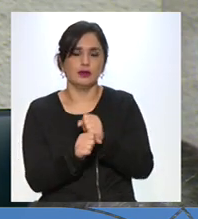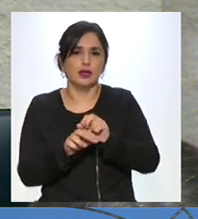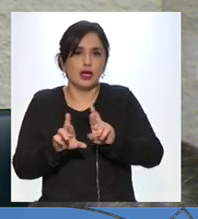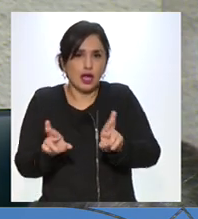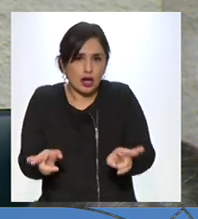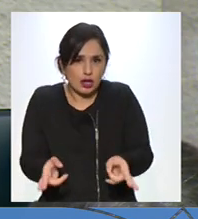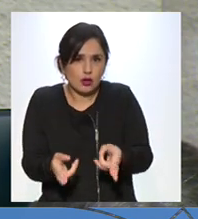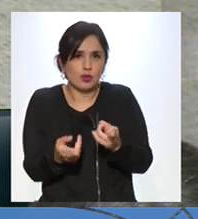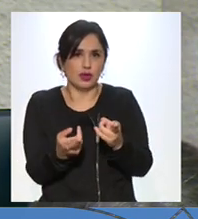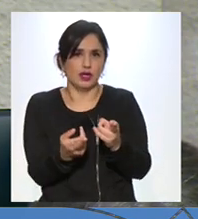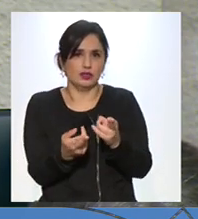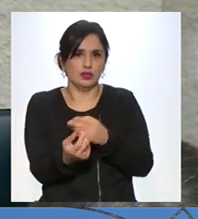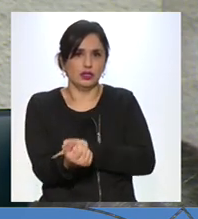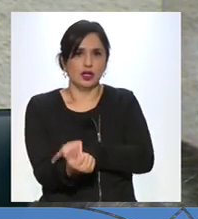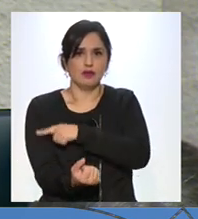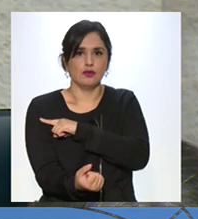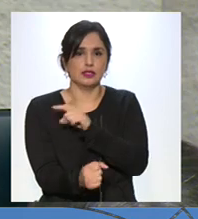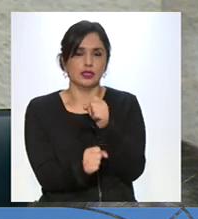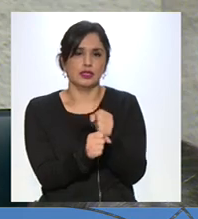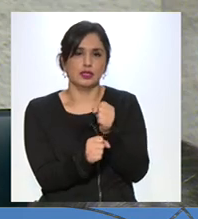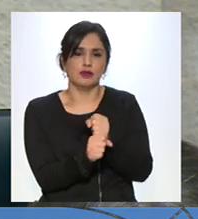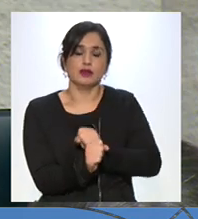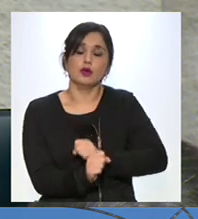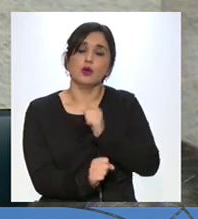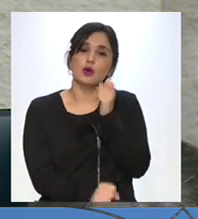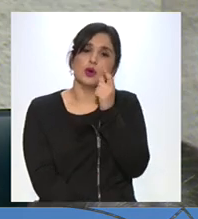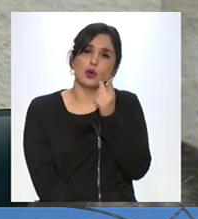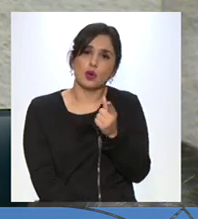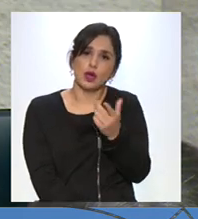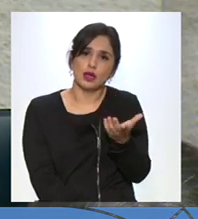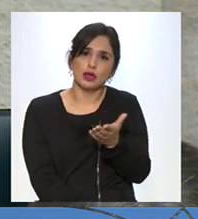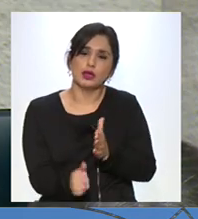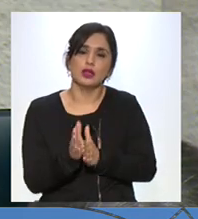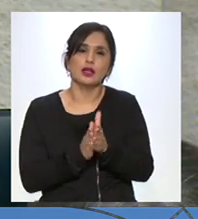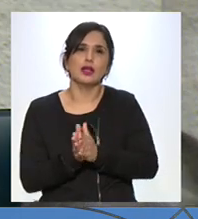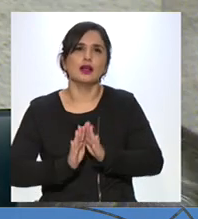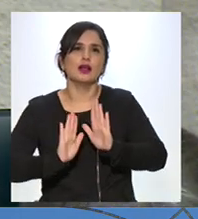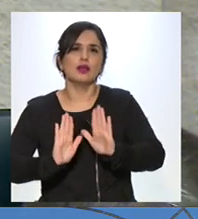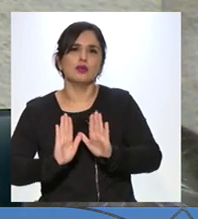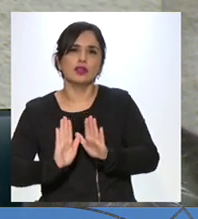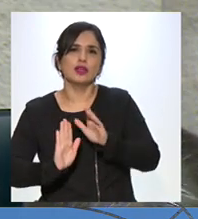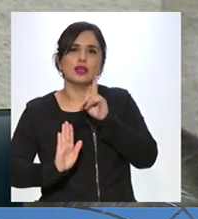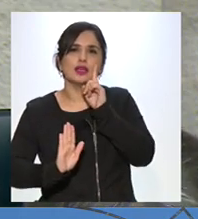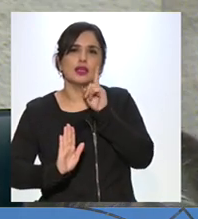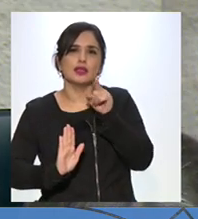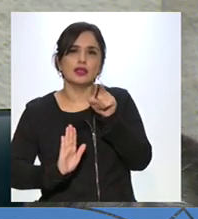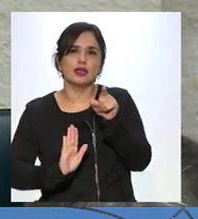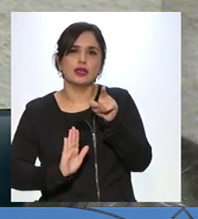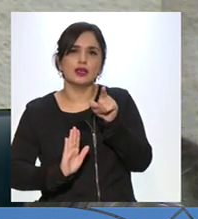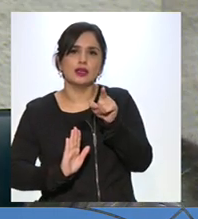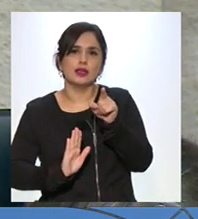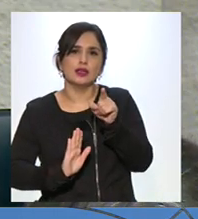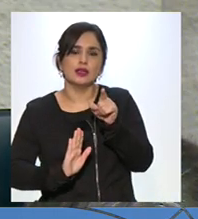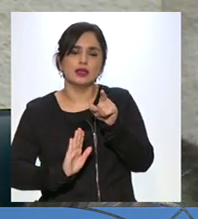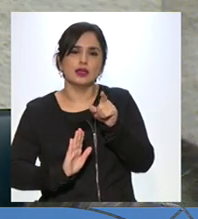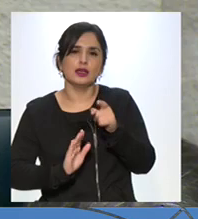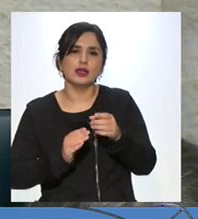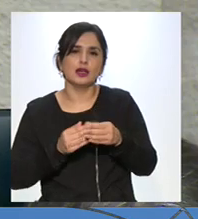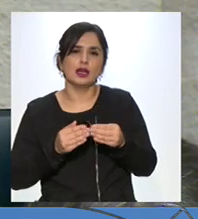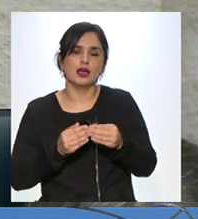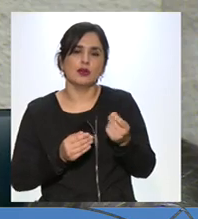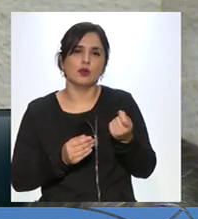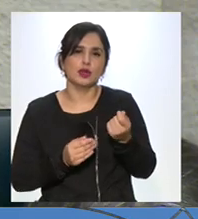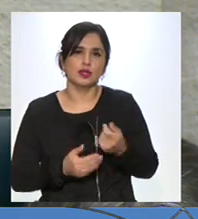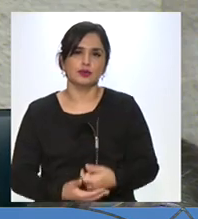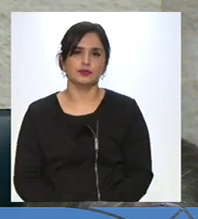de la fuerza de trabajo, ¿cuáles son las expectativas que tiene la autoridad monetaria? Muchas